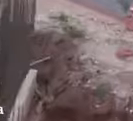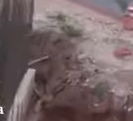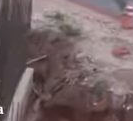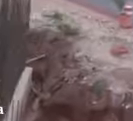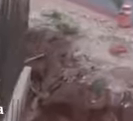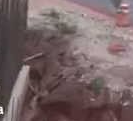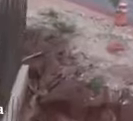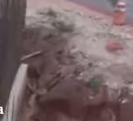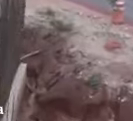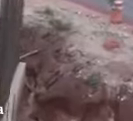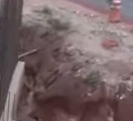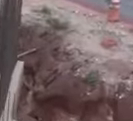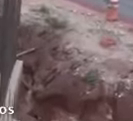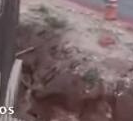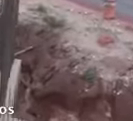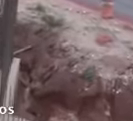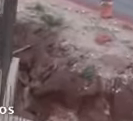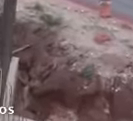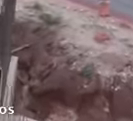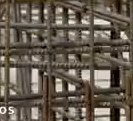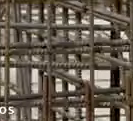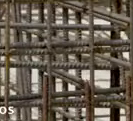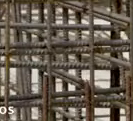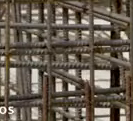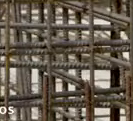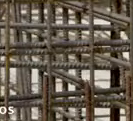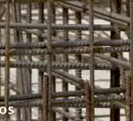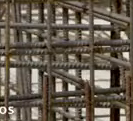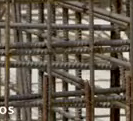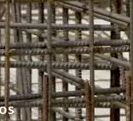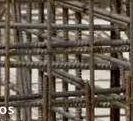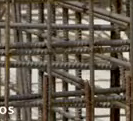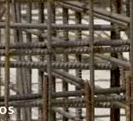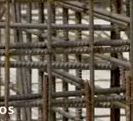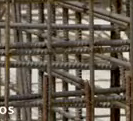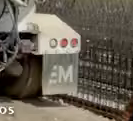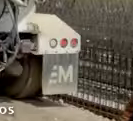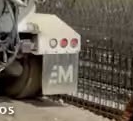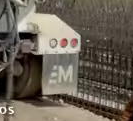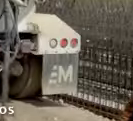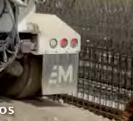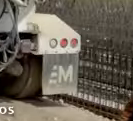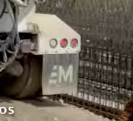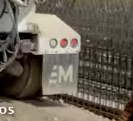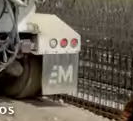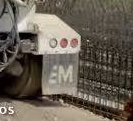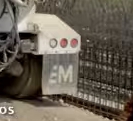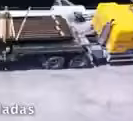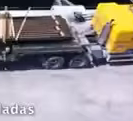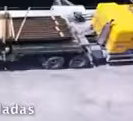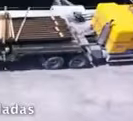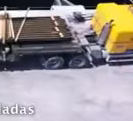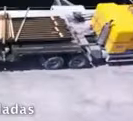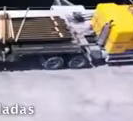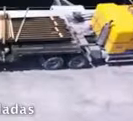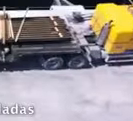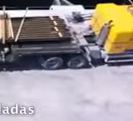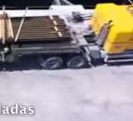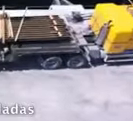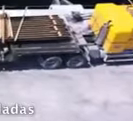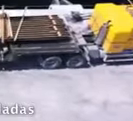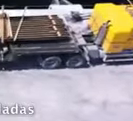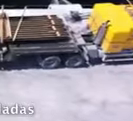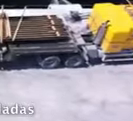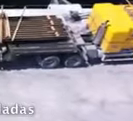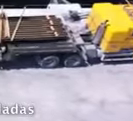es una prioridad para el proyecto. También continuamos con la construcción de muros de contención y con el colado de traves. Por último, en el